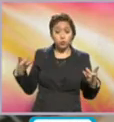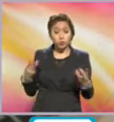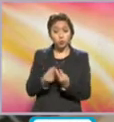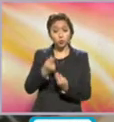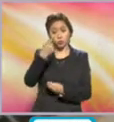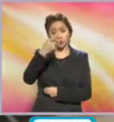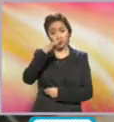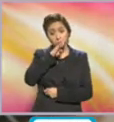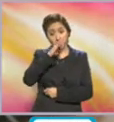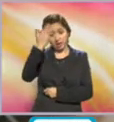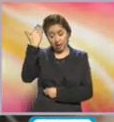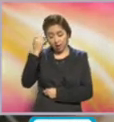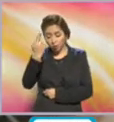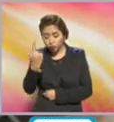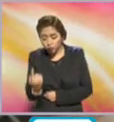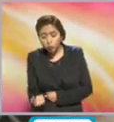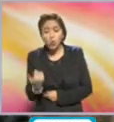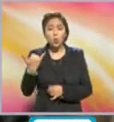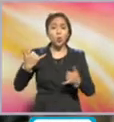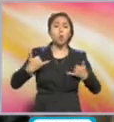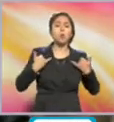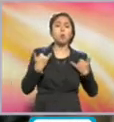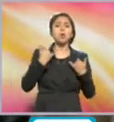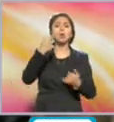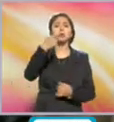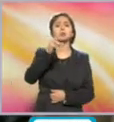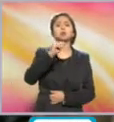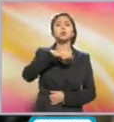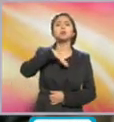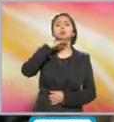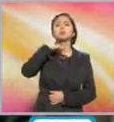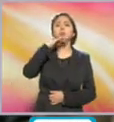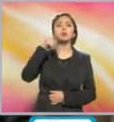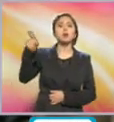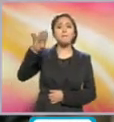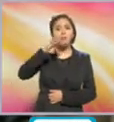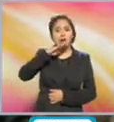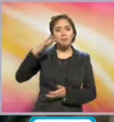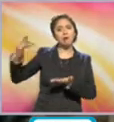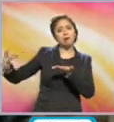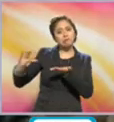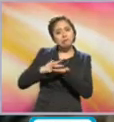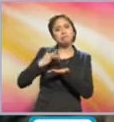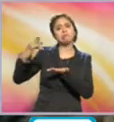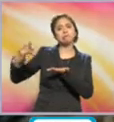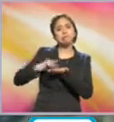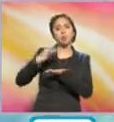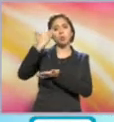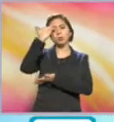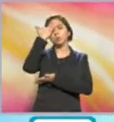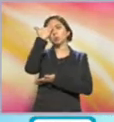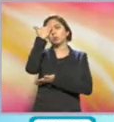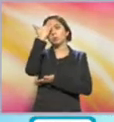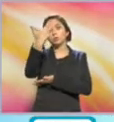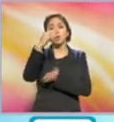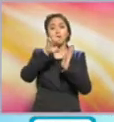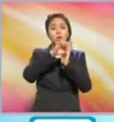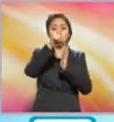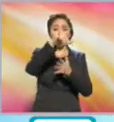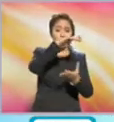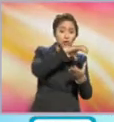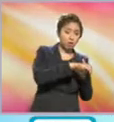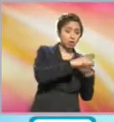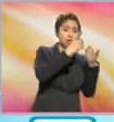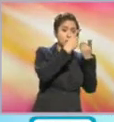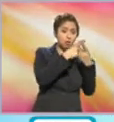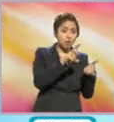madre en la infancia, en la adolescencia, pues no te das cuenta de todo lo que ella ofrece, te educa, el tiempo que te brinda. Te casas, te separas, te vas a